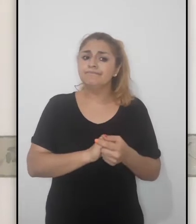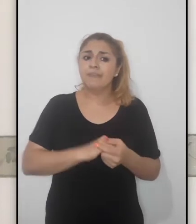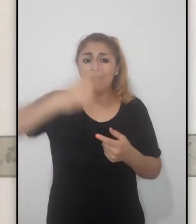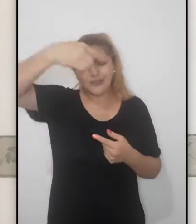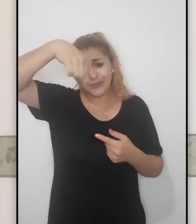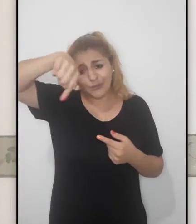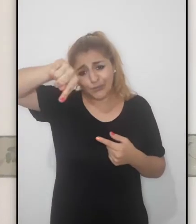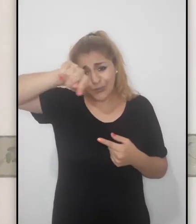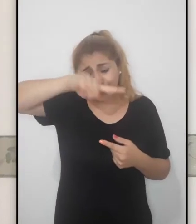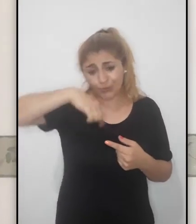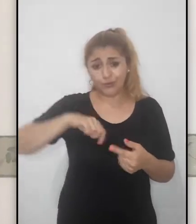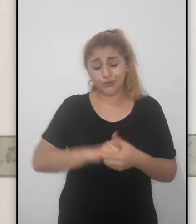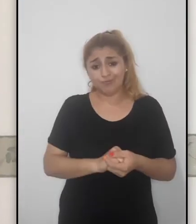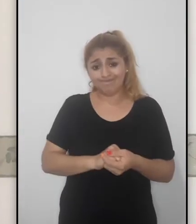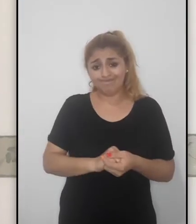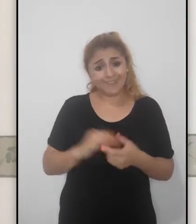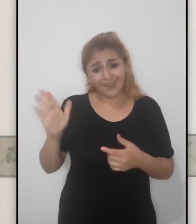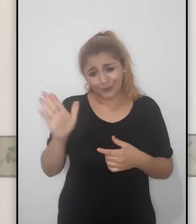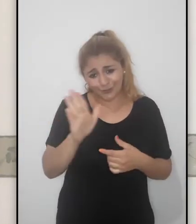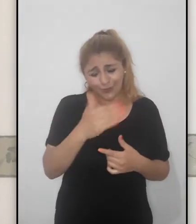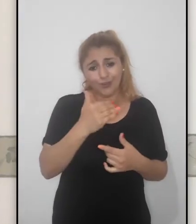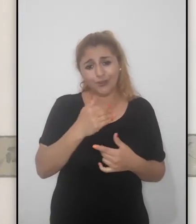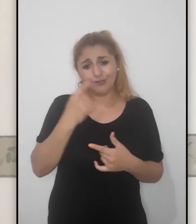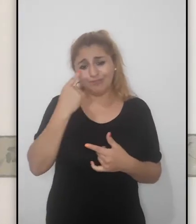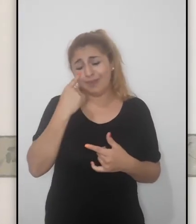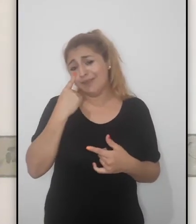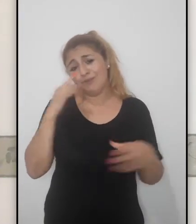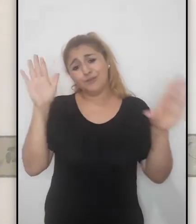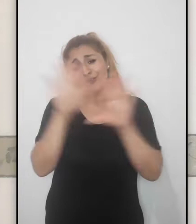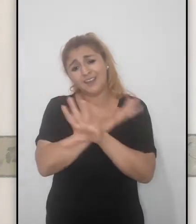pero visto desde el punto de vista como seres errantes